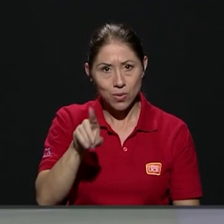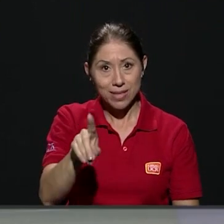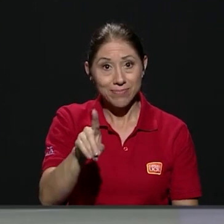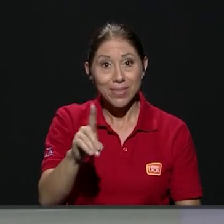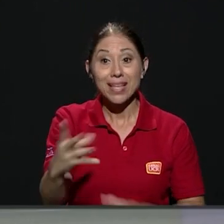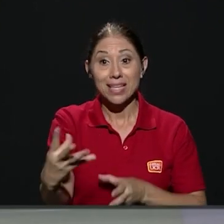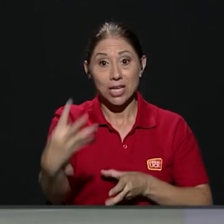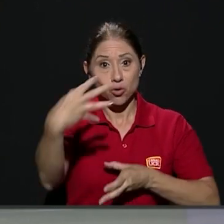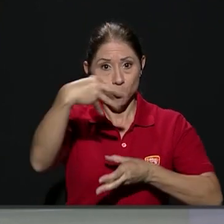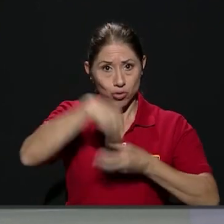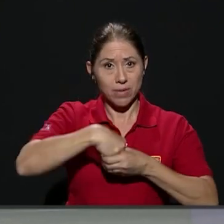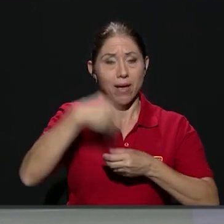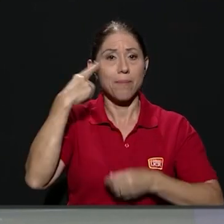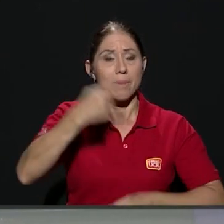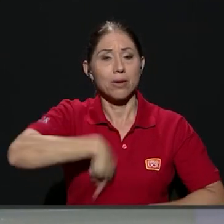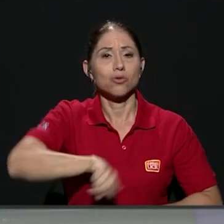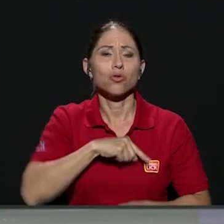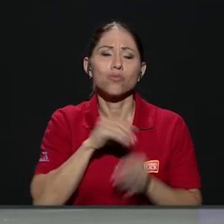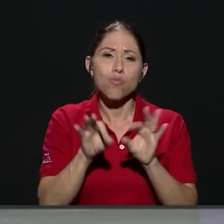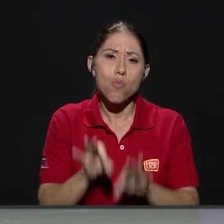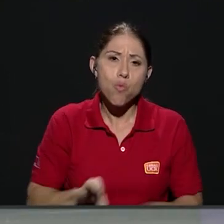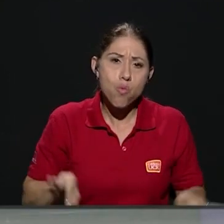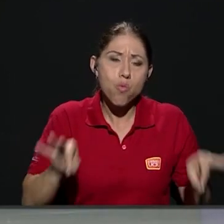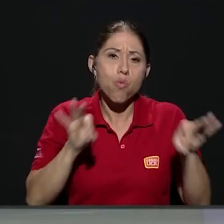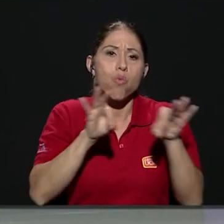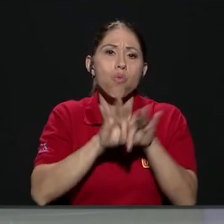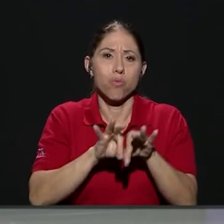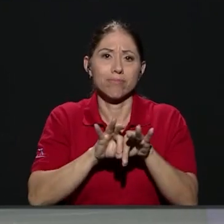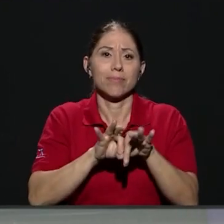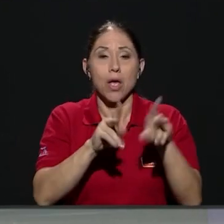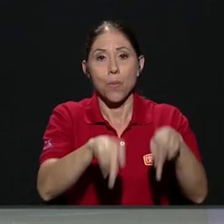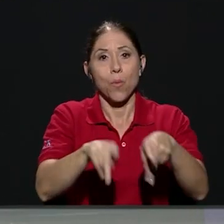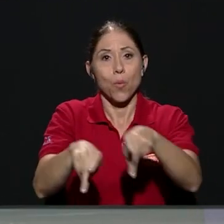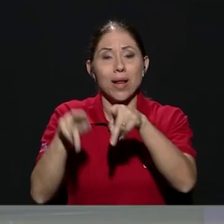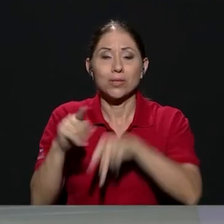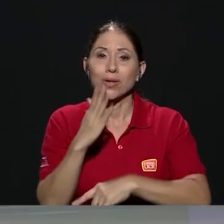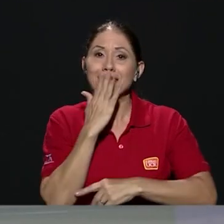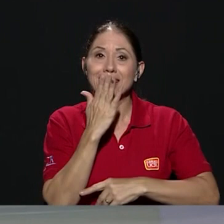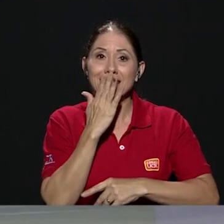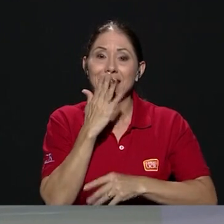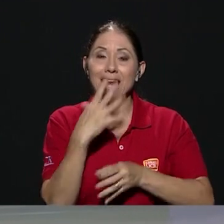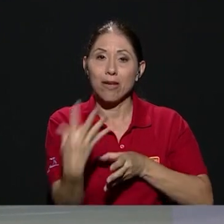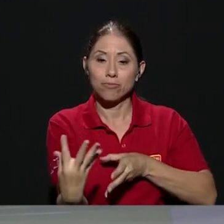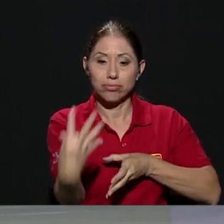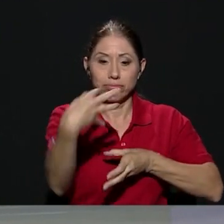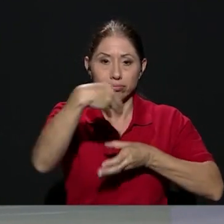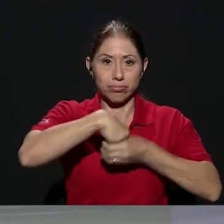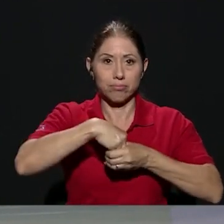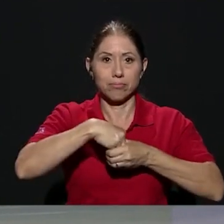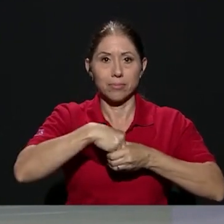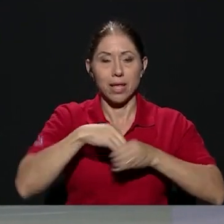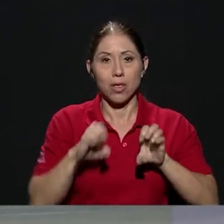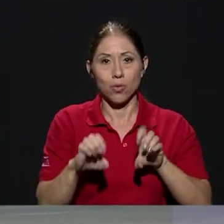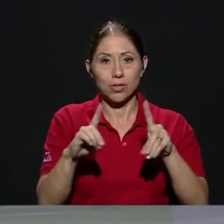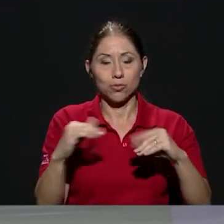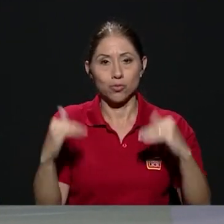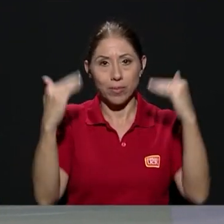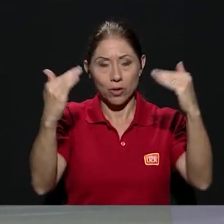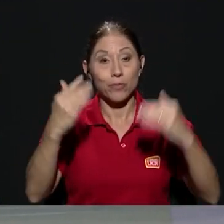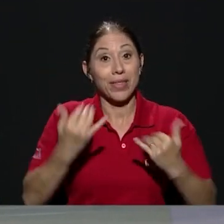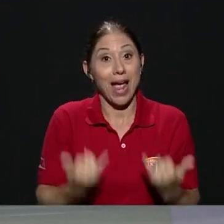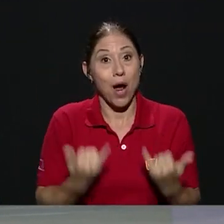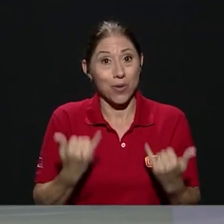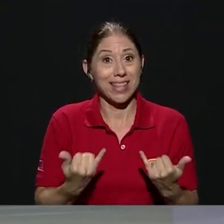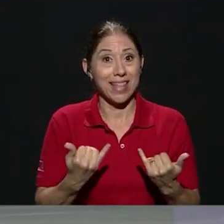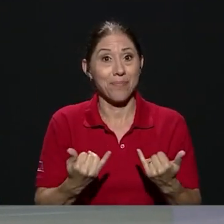es muy valioso la participación e inclusión de la población indígena en los procesos de educación superior. Nosotros ahorita